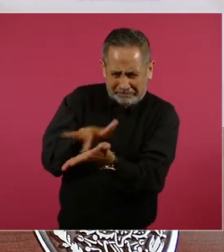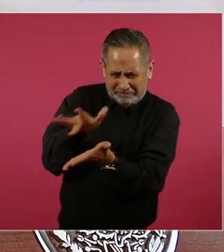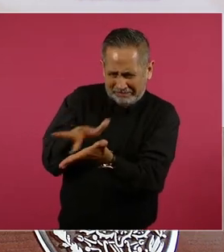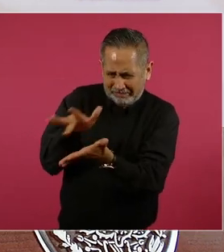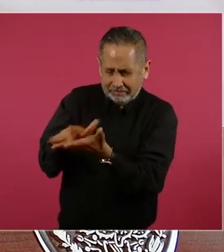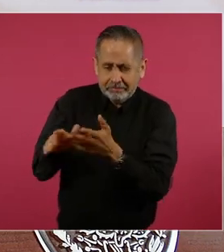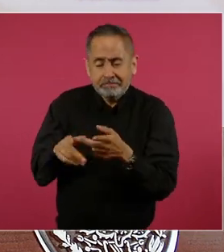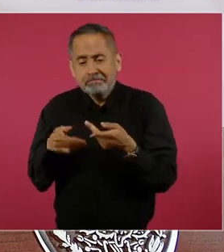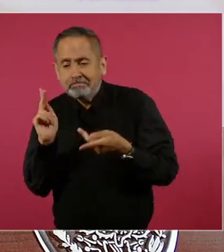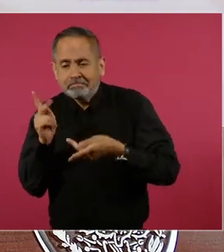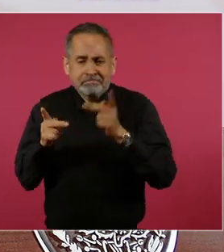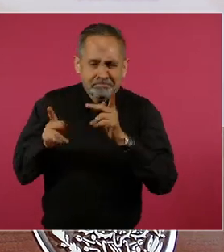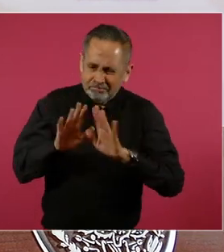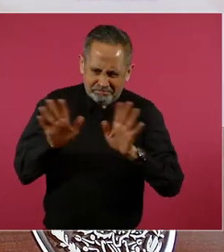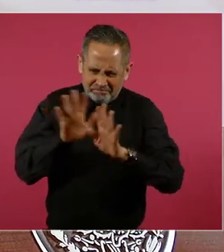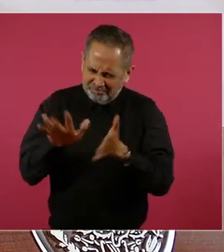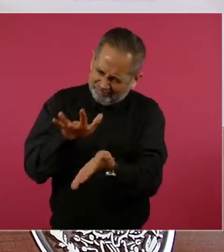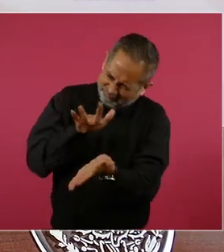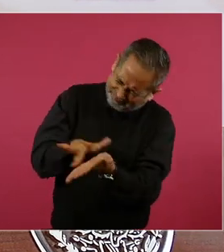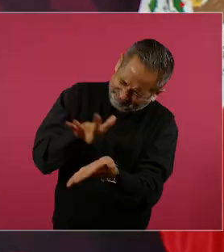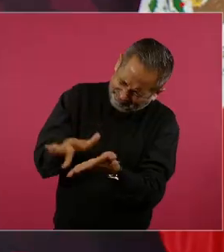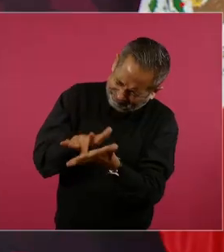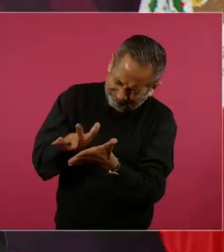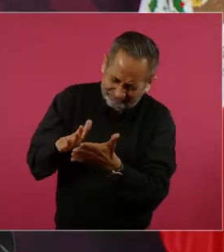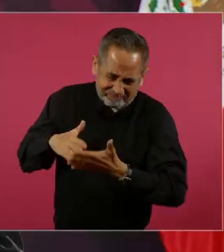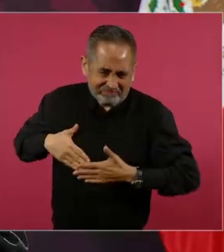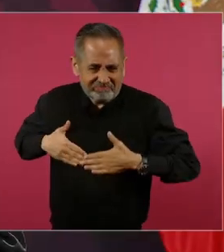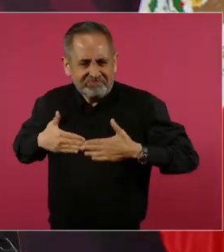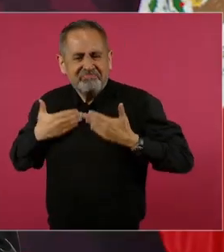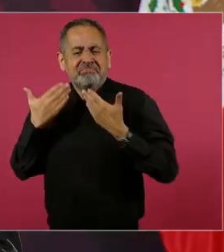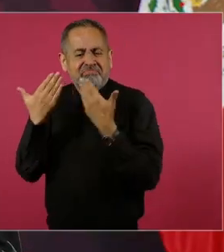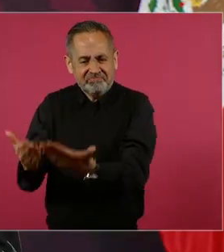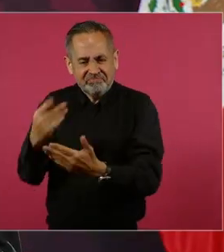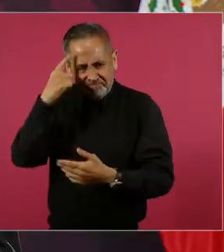sin regateos de nada, que se le tenga toda la confianza.